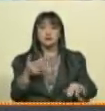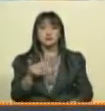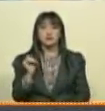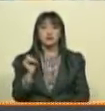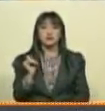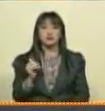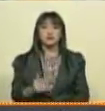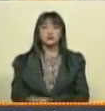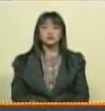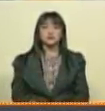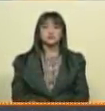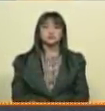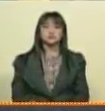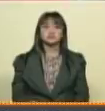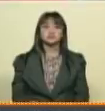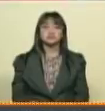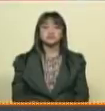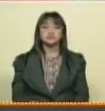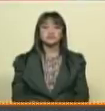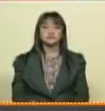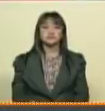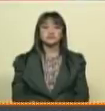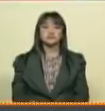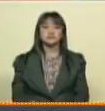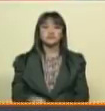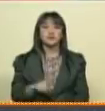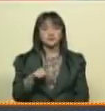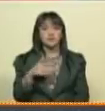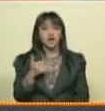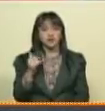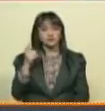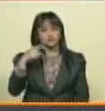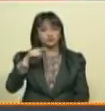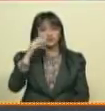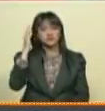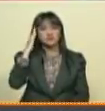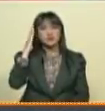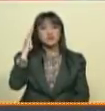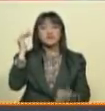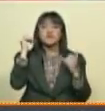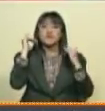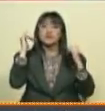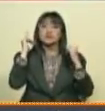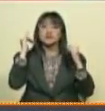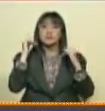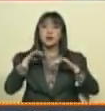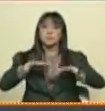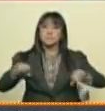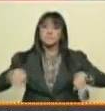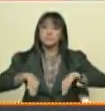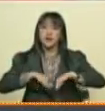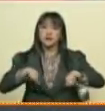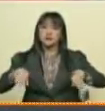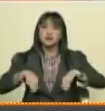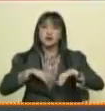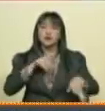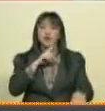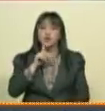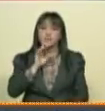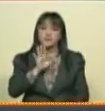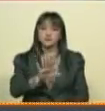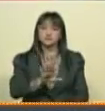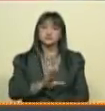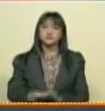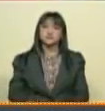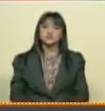Además, tenemos, como ustedes saben, año tras año, el Festival Playero. El Festival Playero que